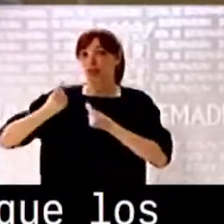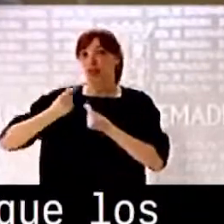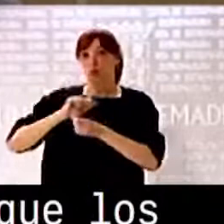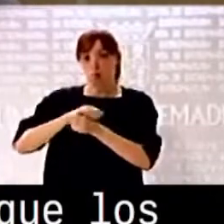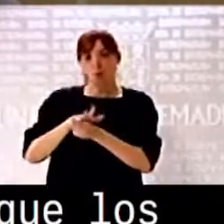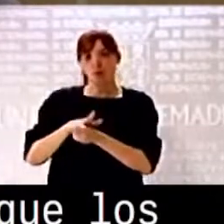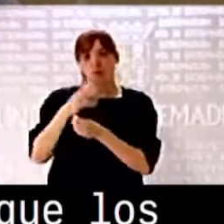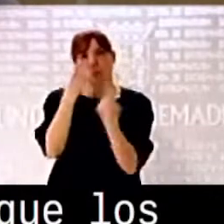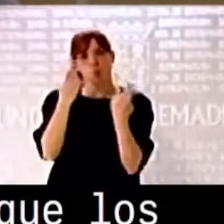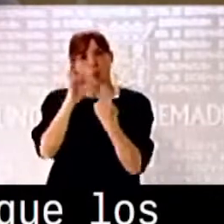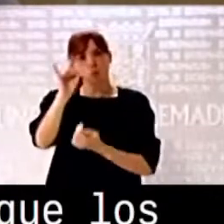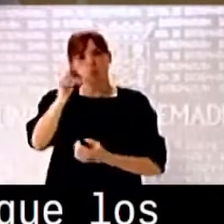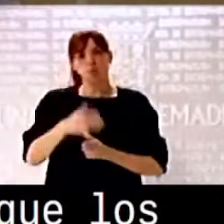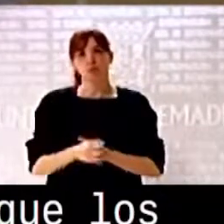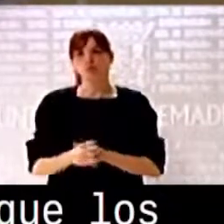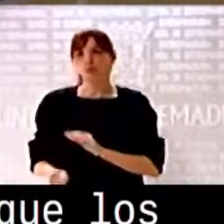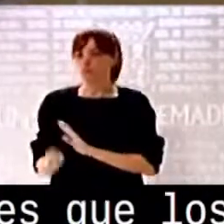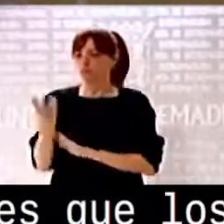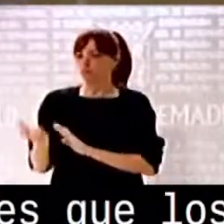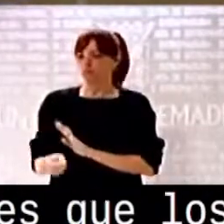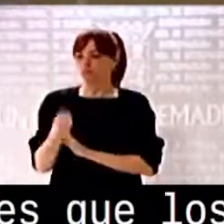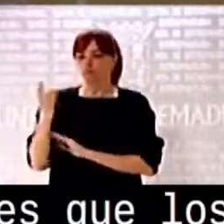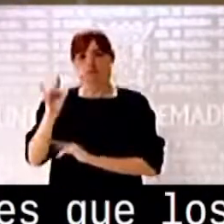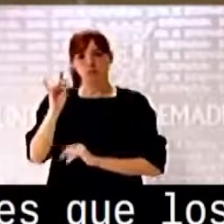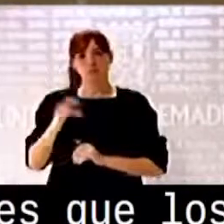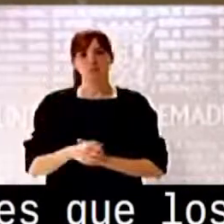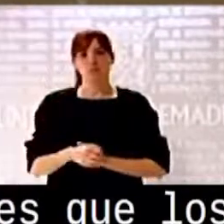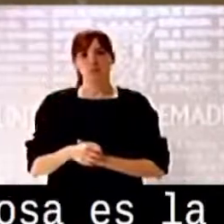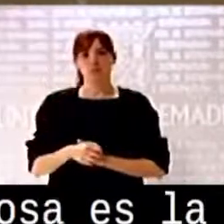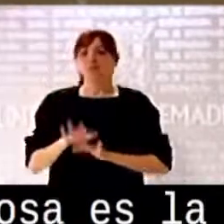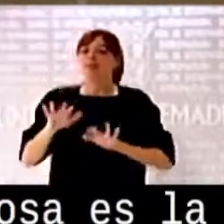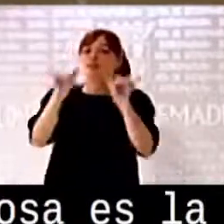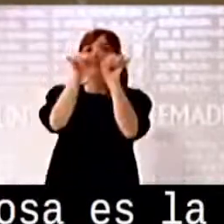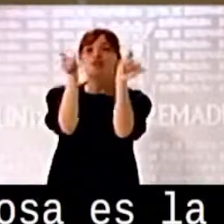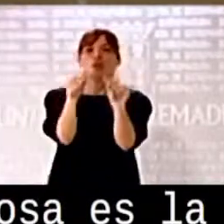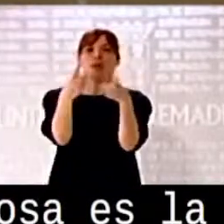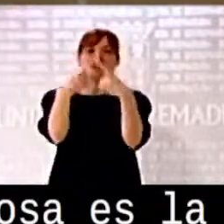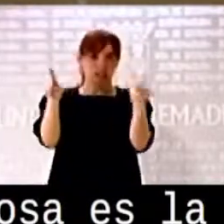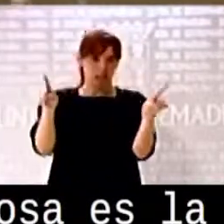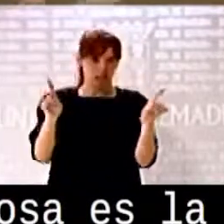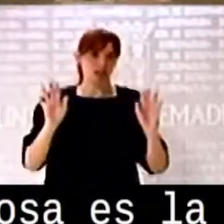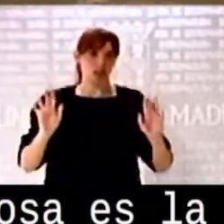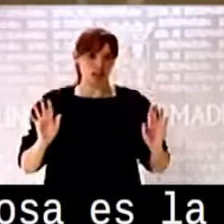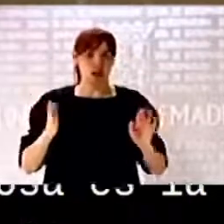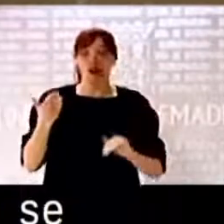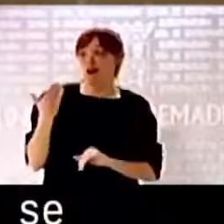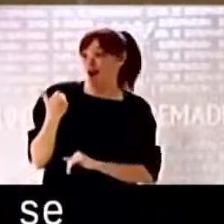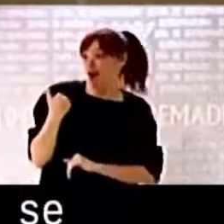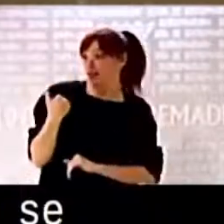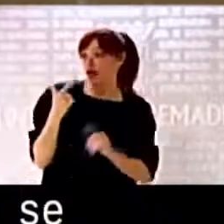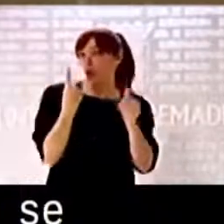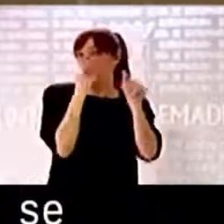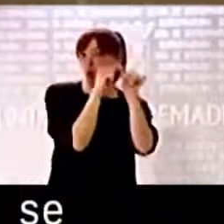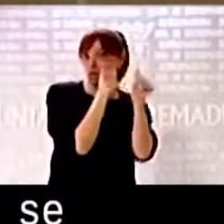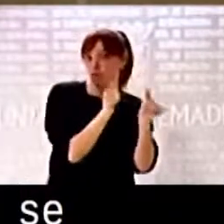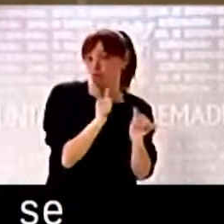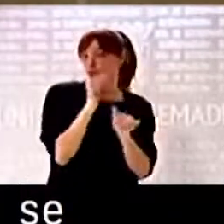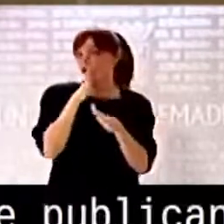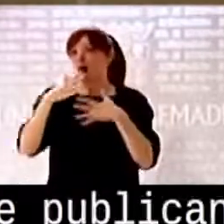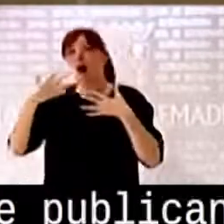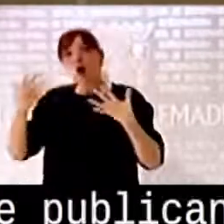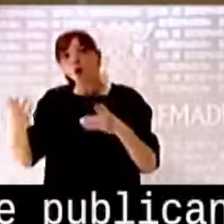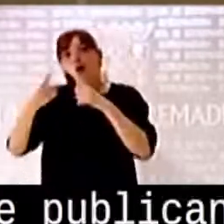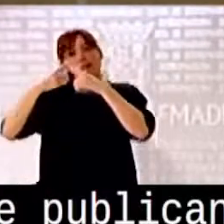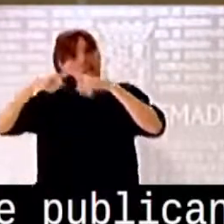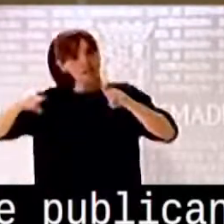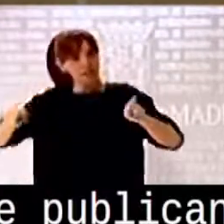se publican. Otra cosa es la manera en la que se publican. Antes se publicaban de una manera y ahora se publican de